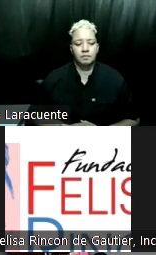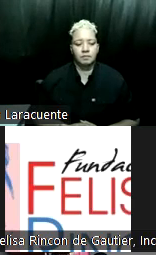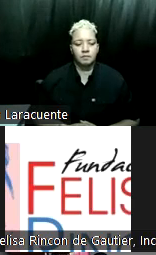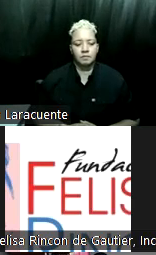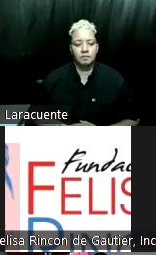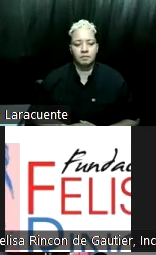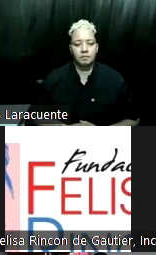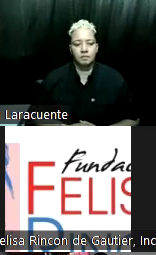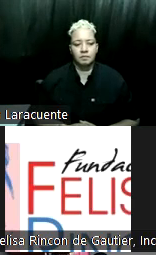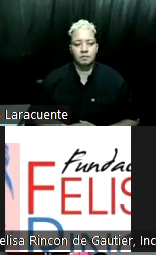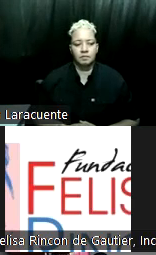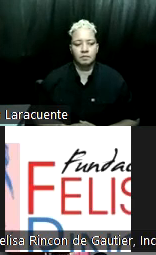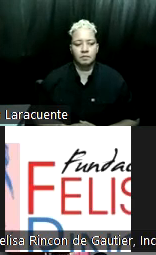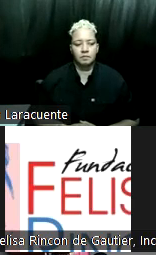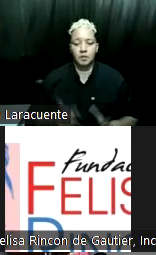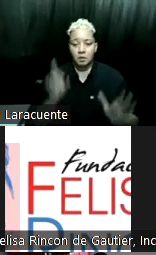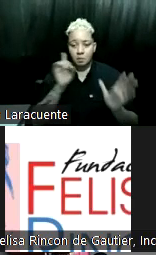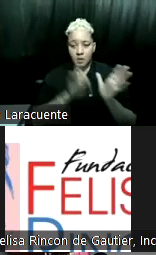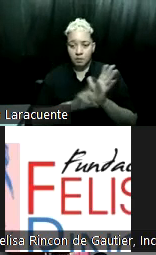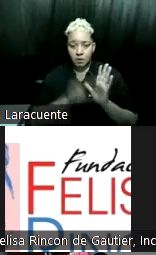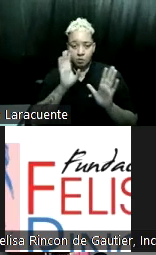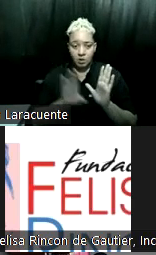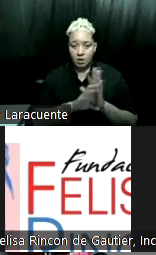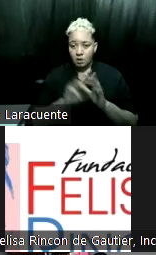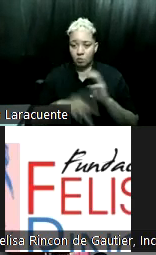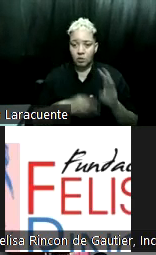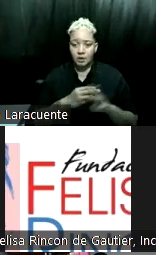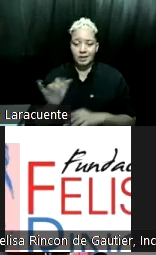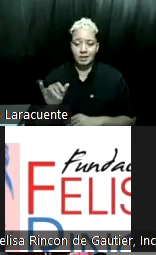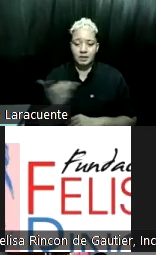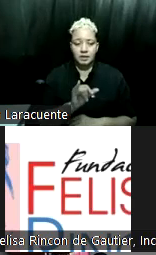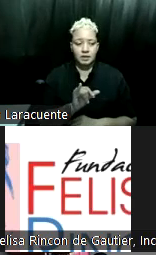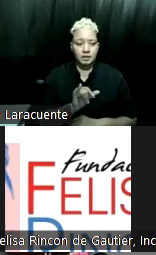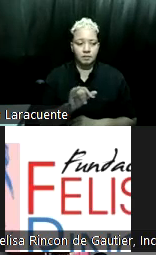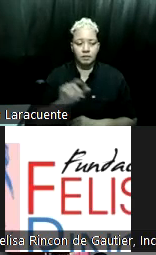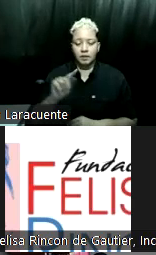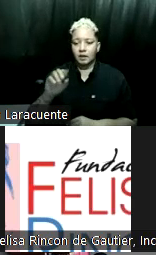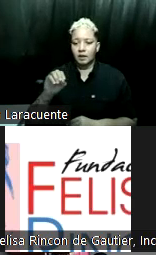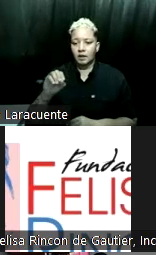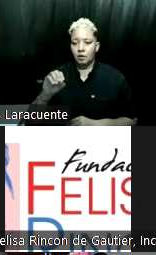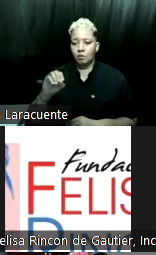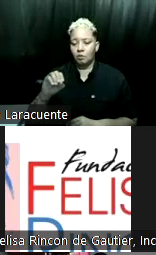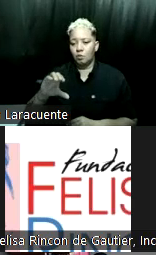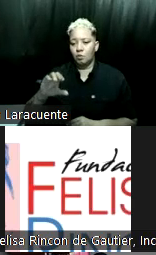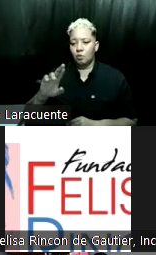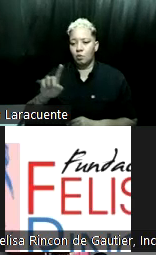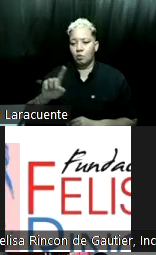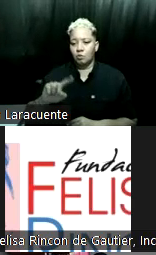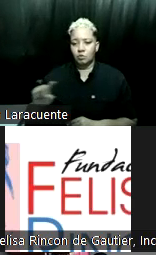Y para verificar imágenes de ese mundial, a mano izquierda, el gran Teo Cruz eh,